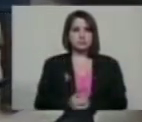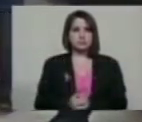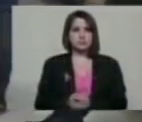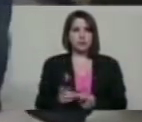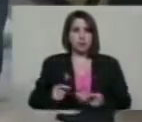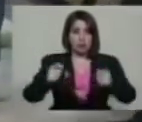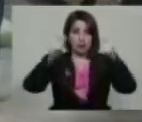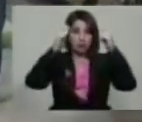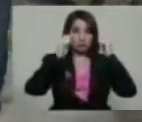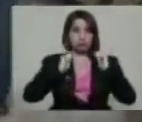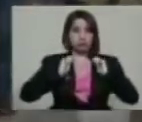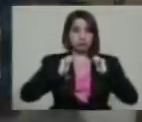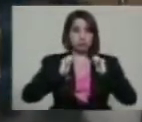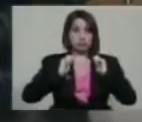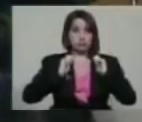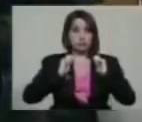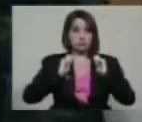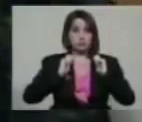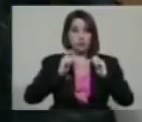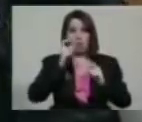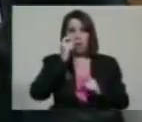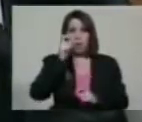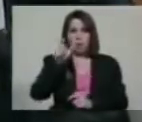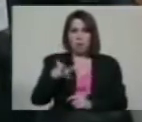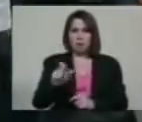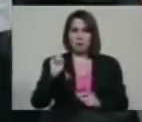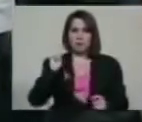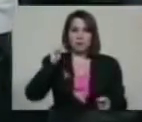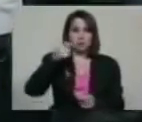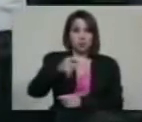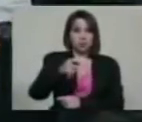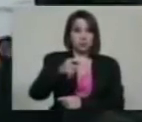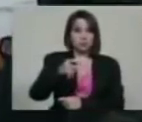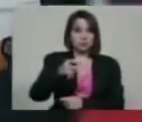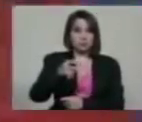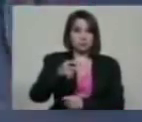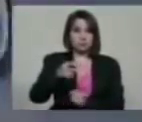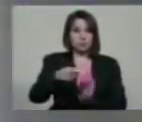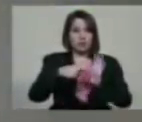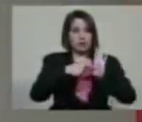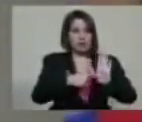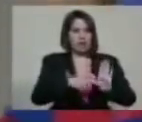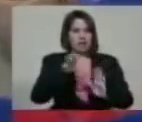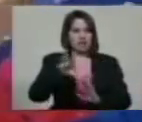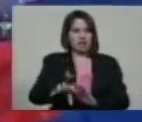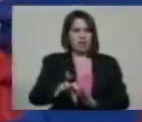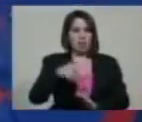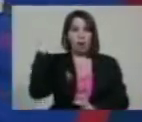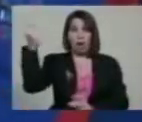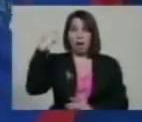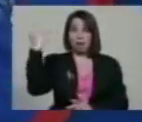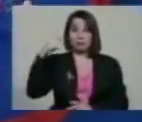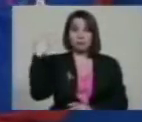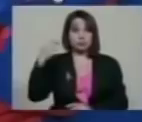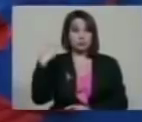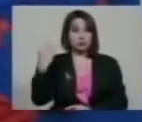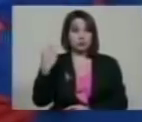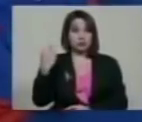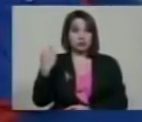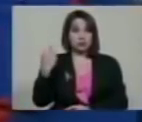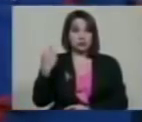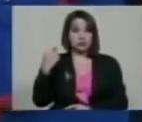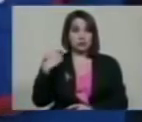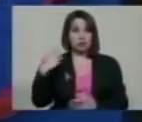Ciudadano Carlos Páez, en la disciplina de judo, representante del estado Apure, especialidad